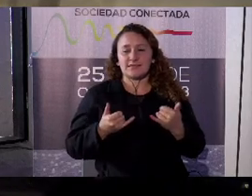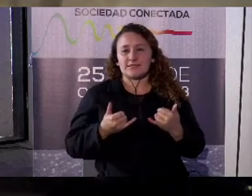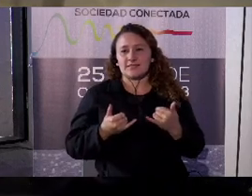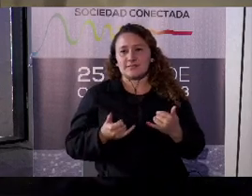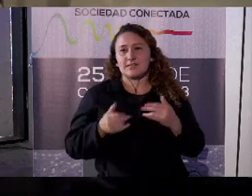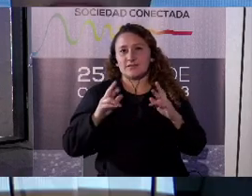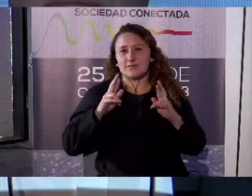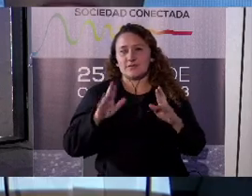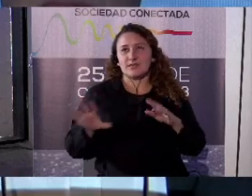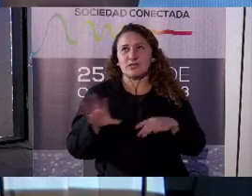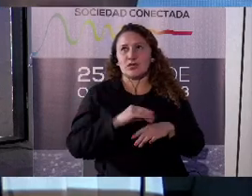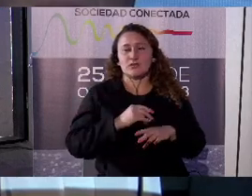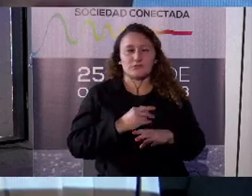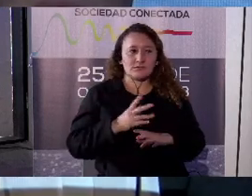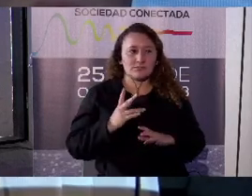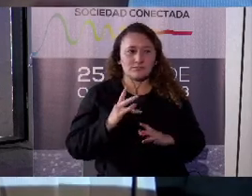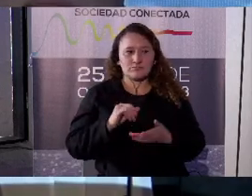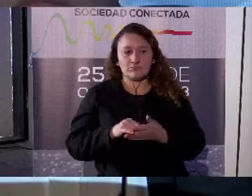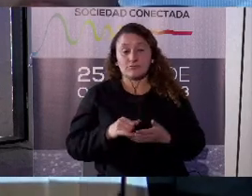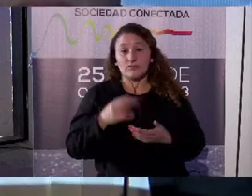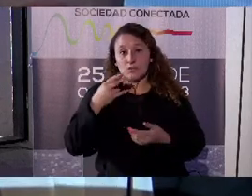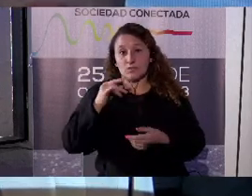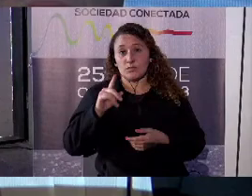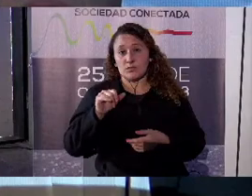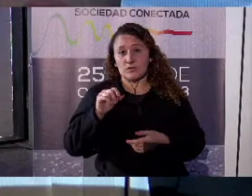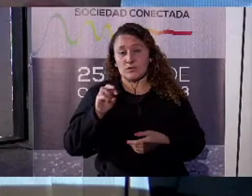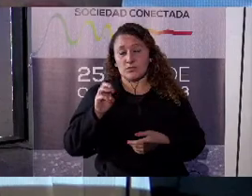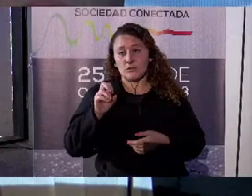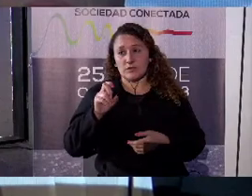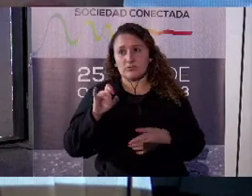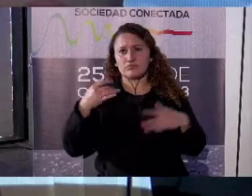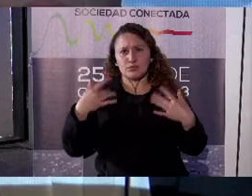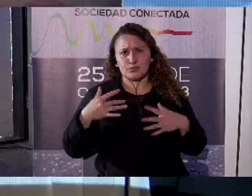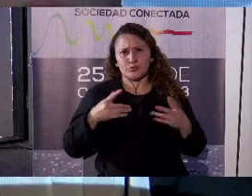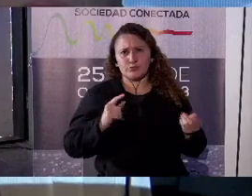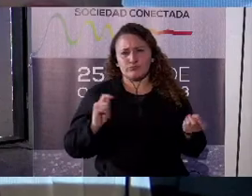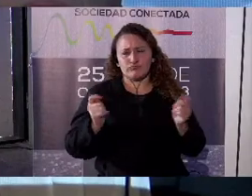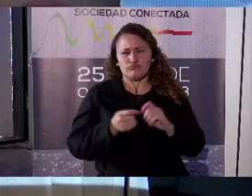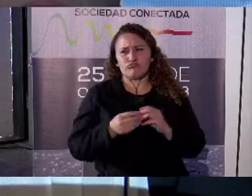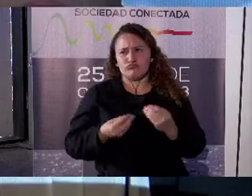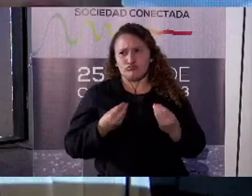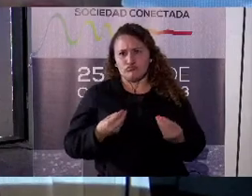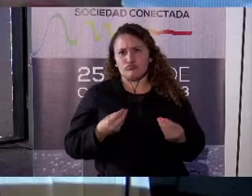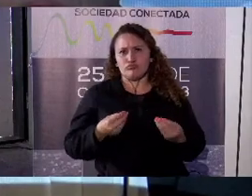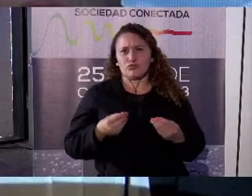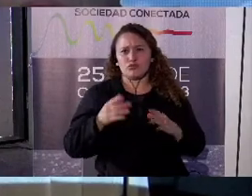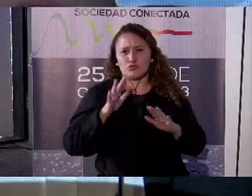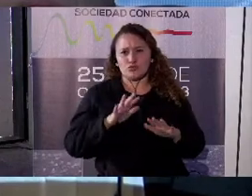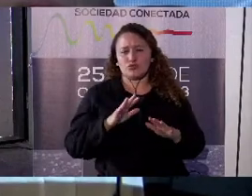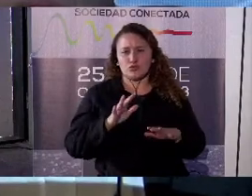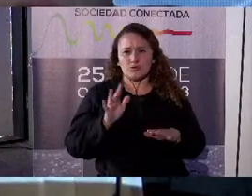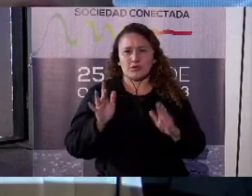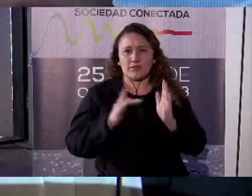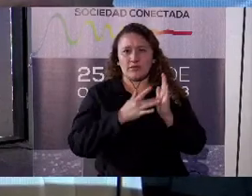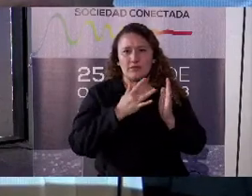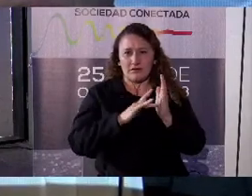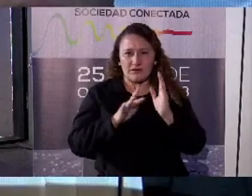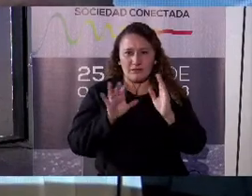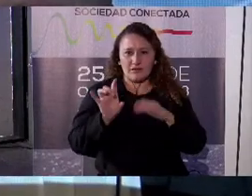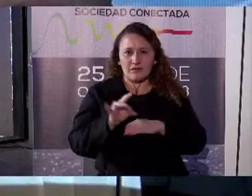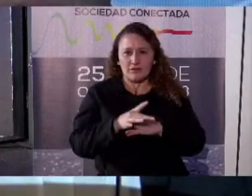todos lados hwei está trabajando mucho en lo que es la transformación digital de